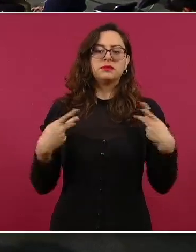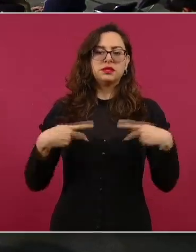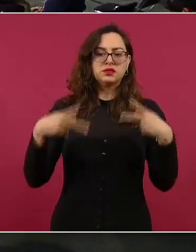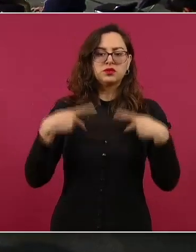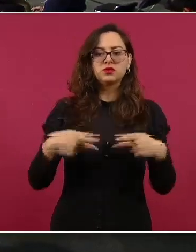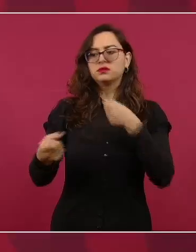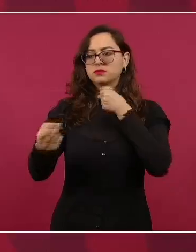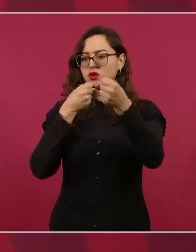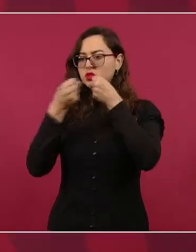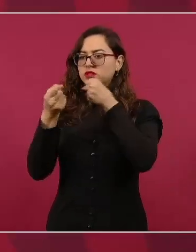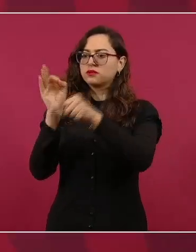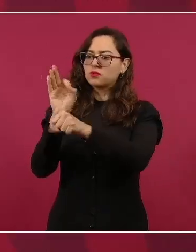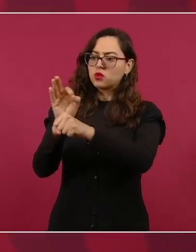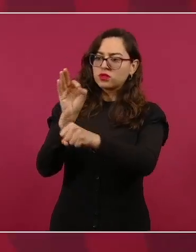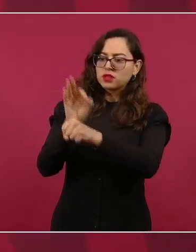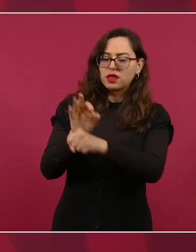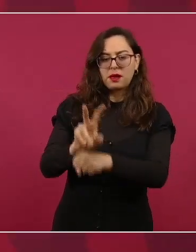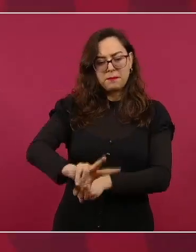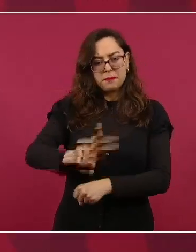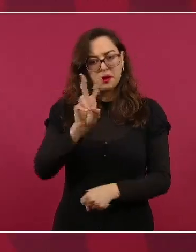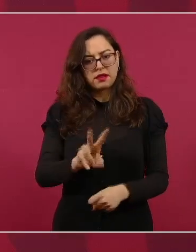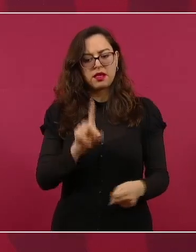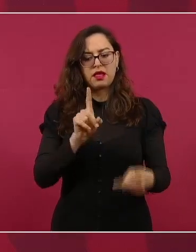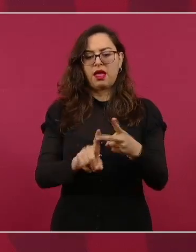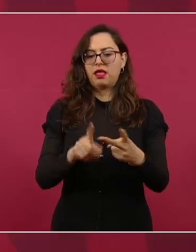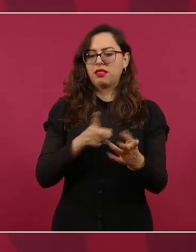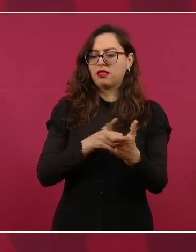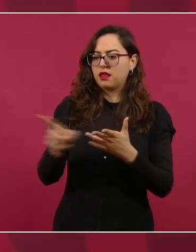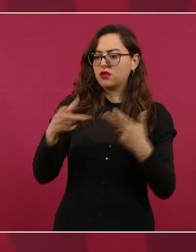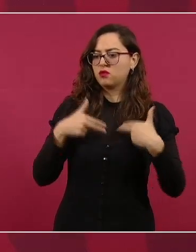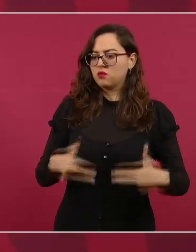periodistas, a los luchadores sociales,